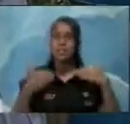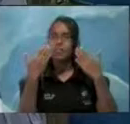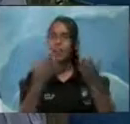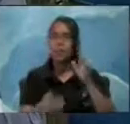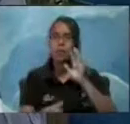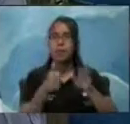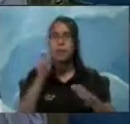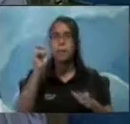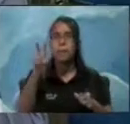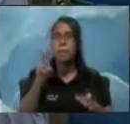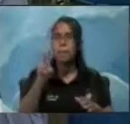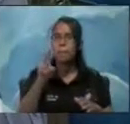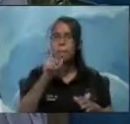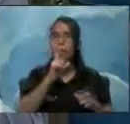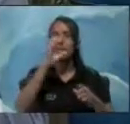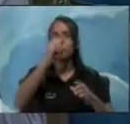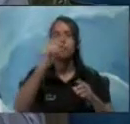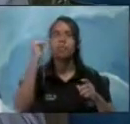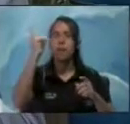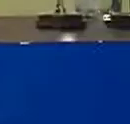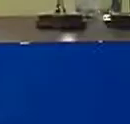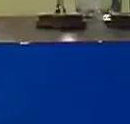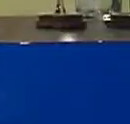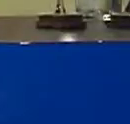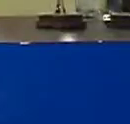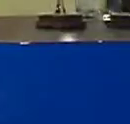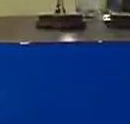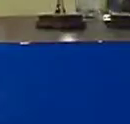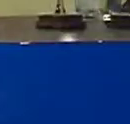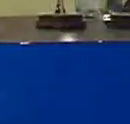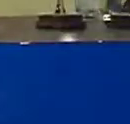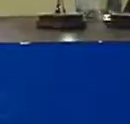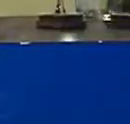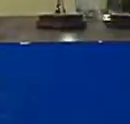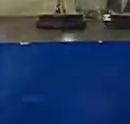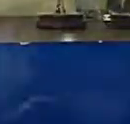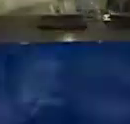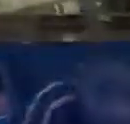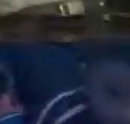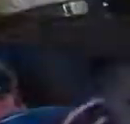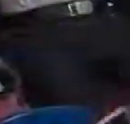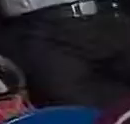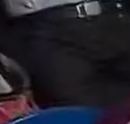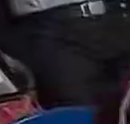vein Pico de personas señor algo especial Gloria a